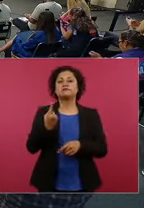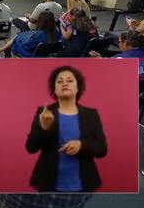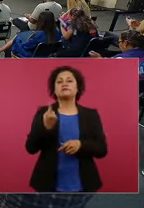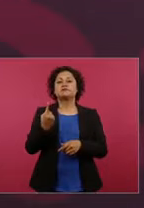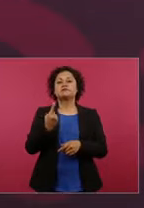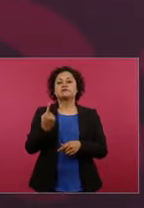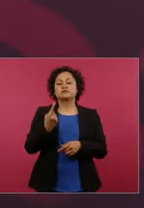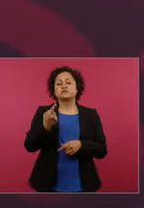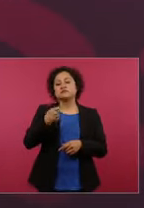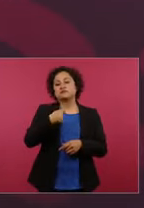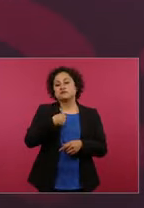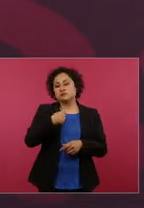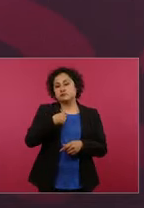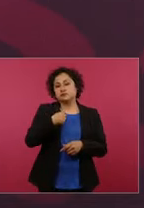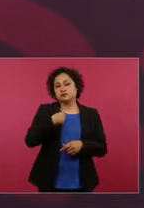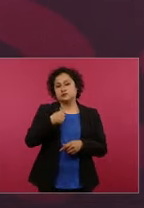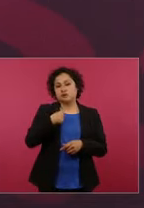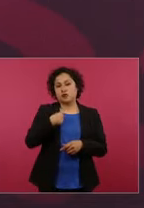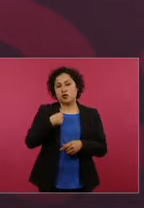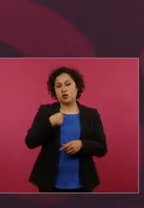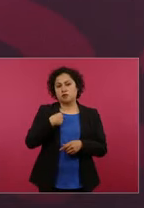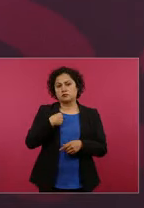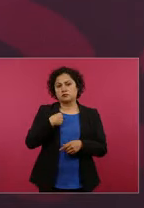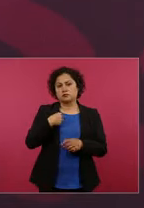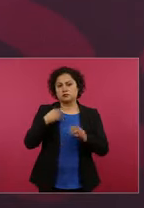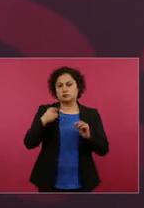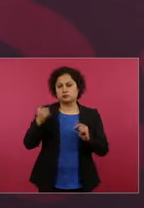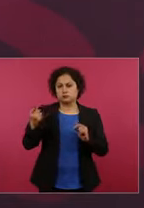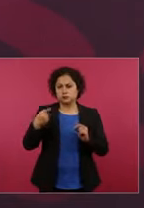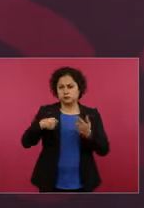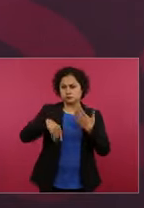estoy acostumbrado a no dejarme,